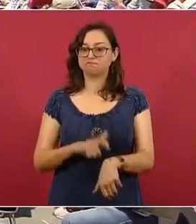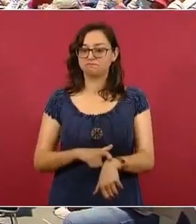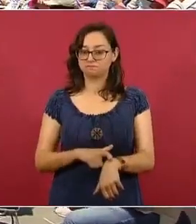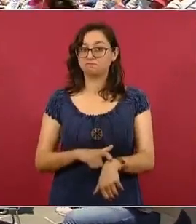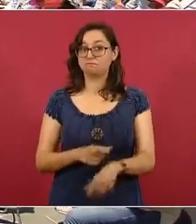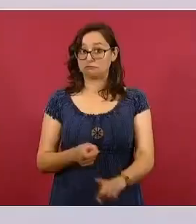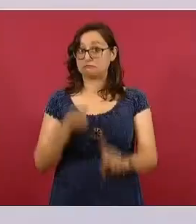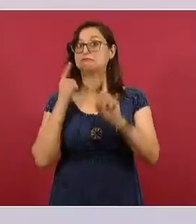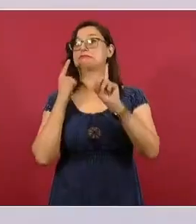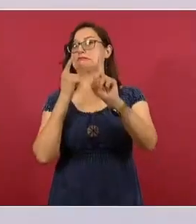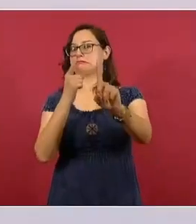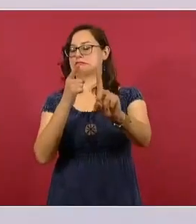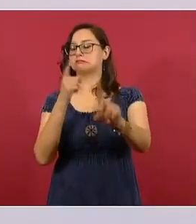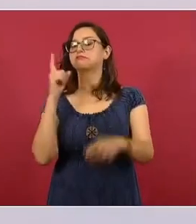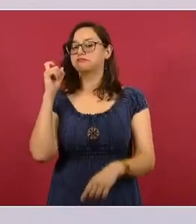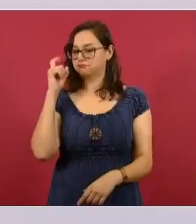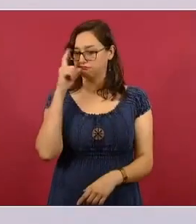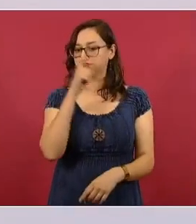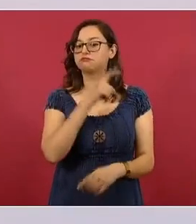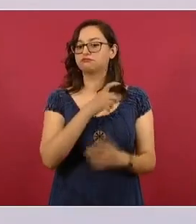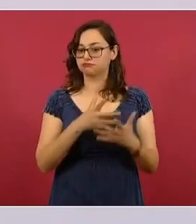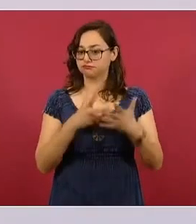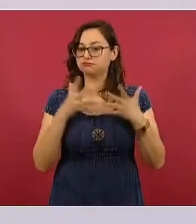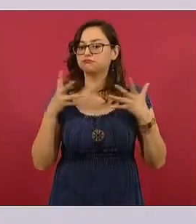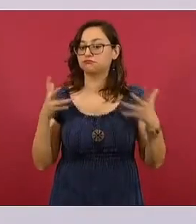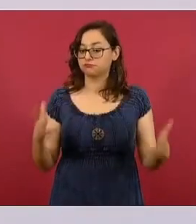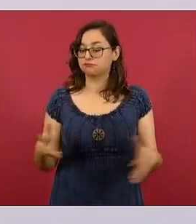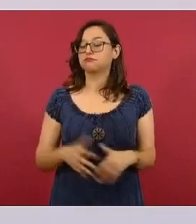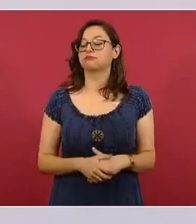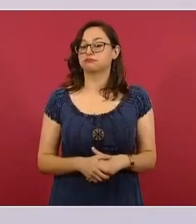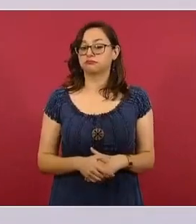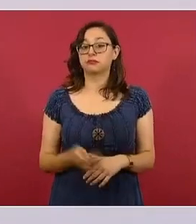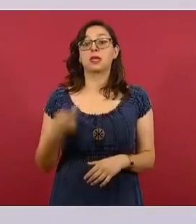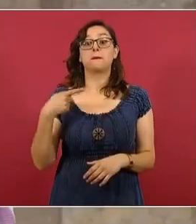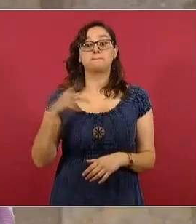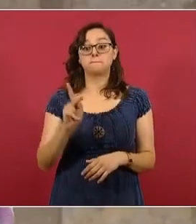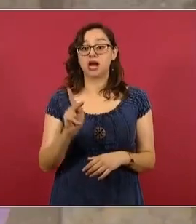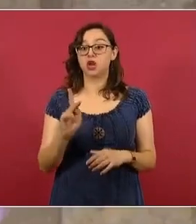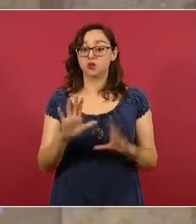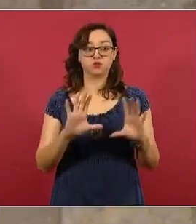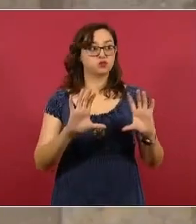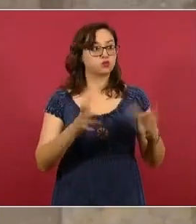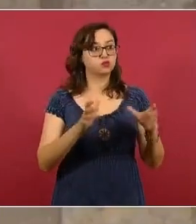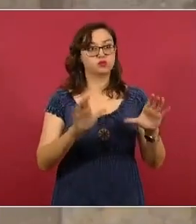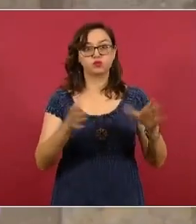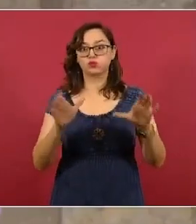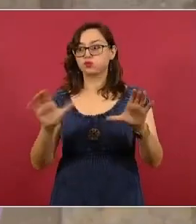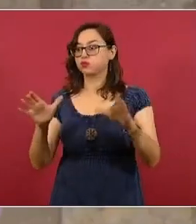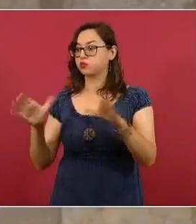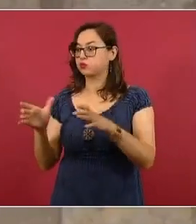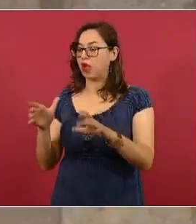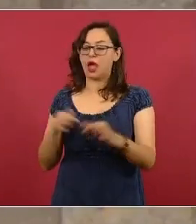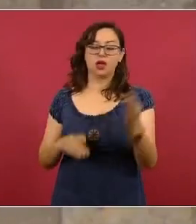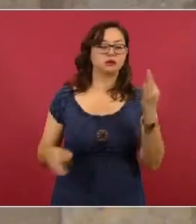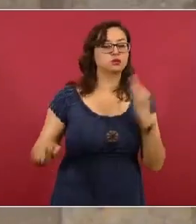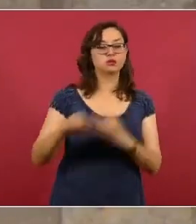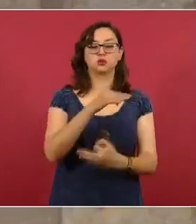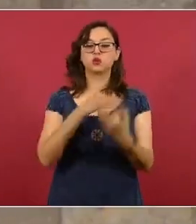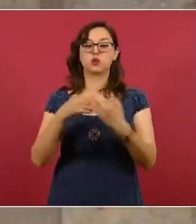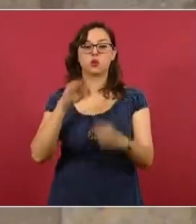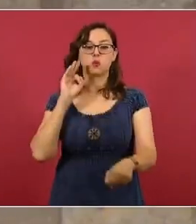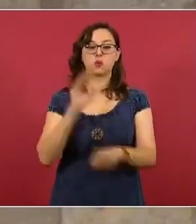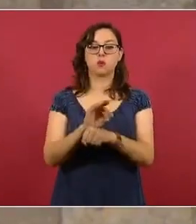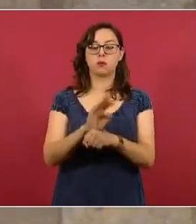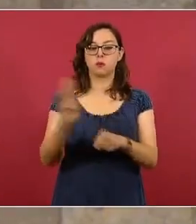grande, sin duda, producir básicos, por el bien de todas las comunidades, por el bien de